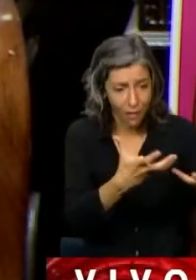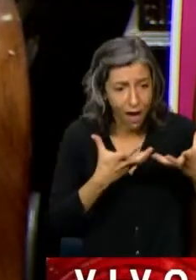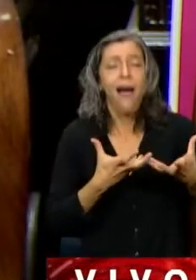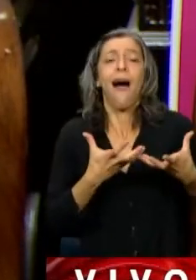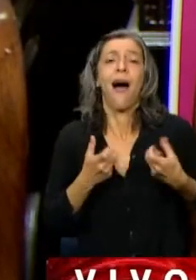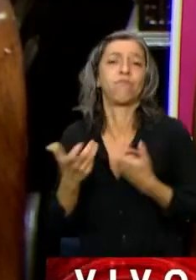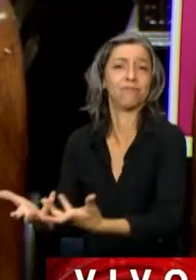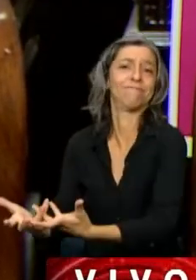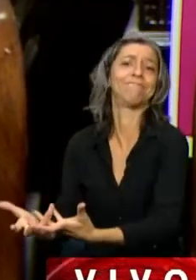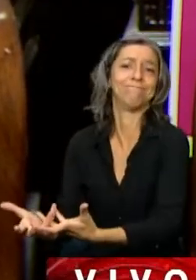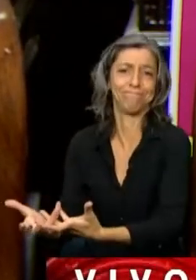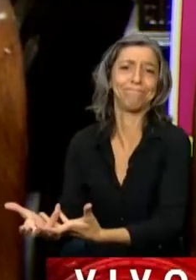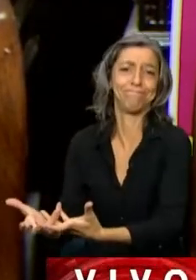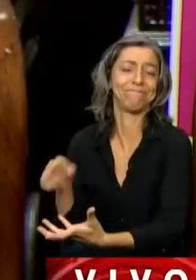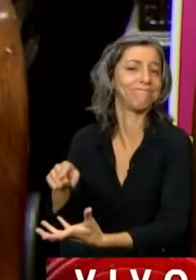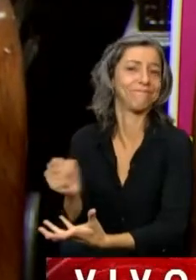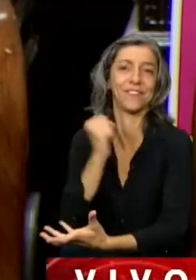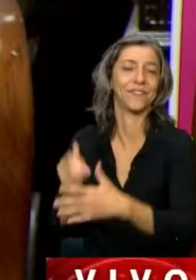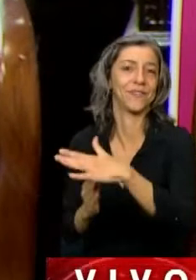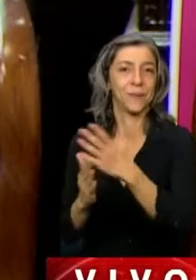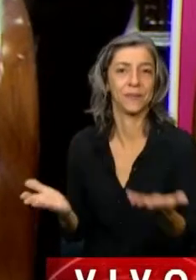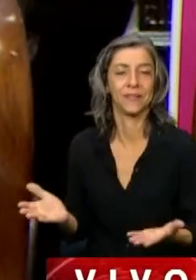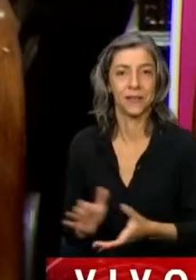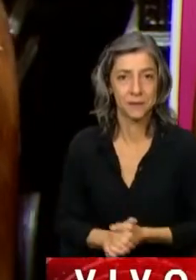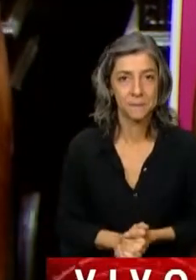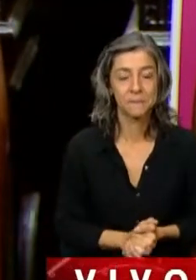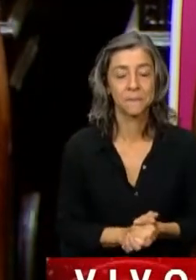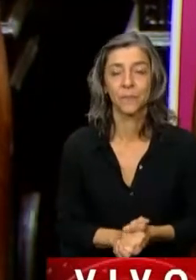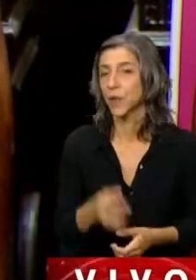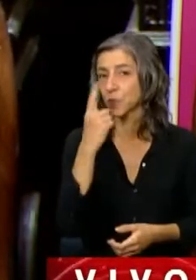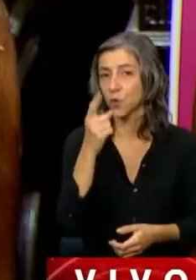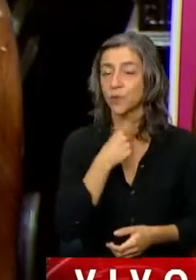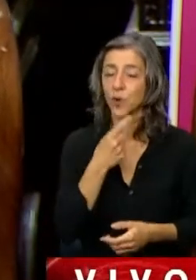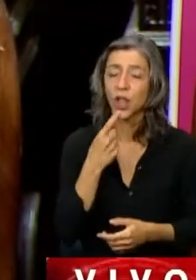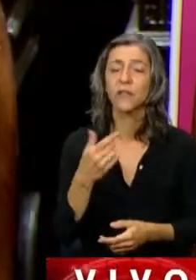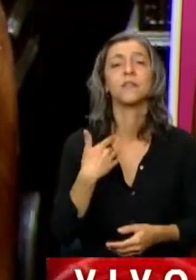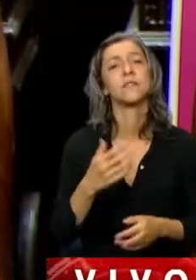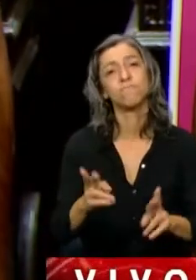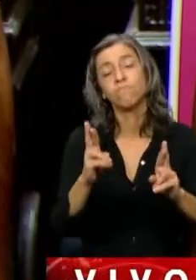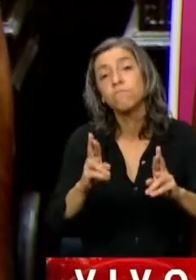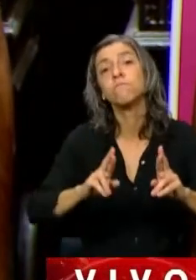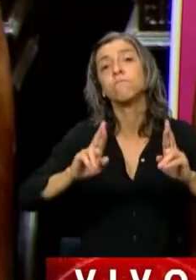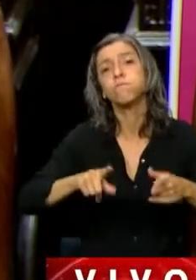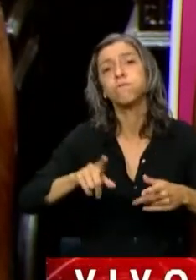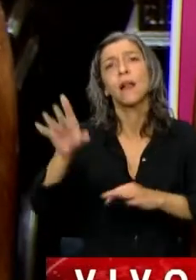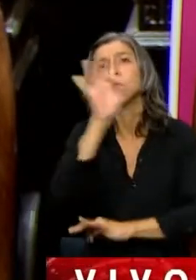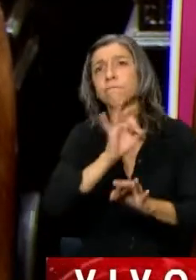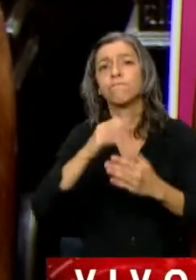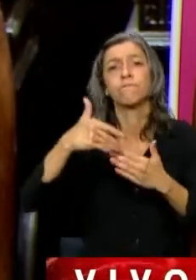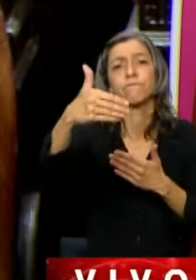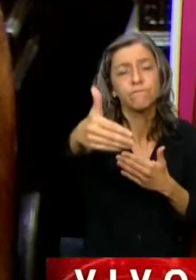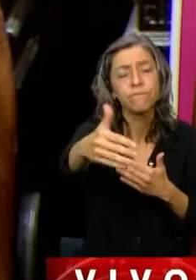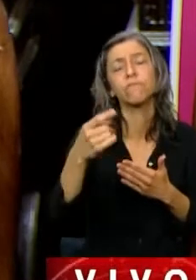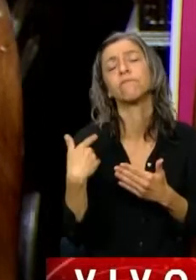diciendo que para que esto se transforme realmente en una política de largo plazo, que tenga continuidad, obviamente lo que nos